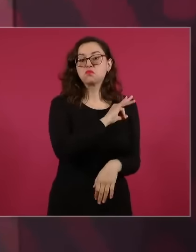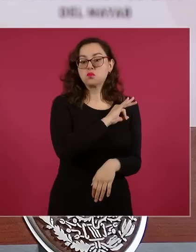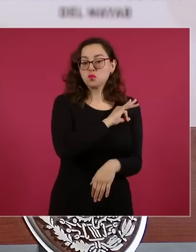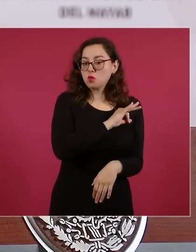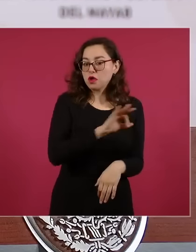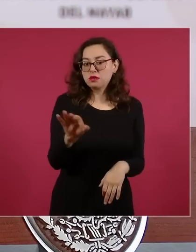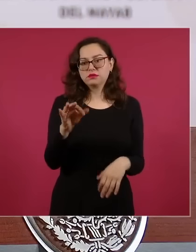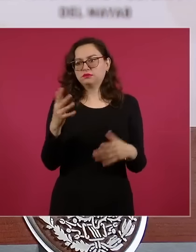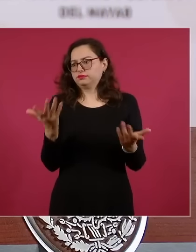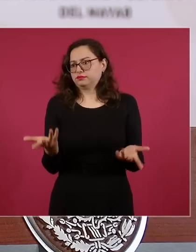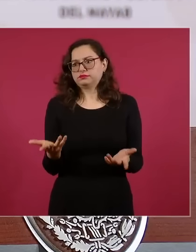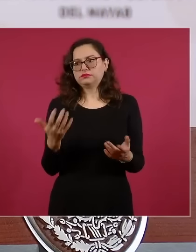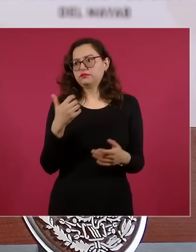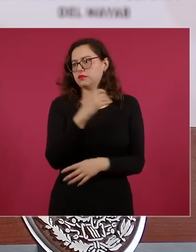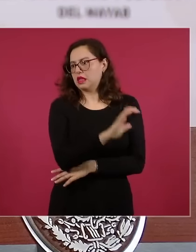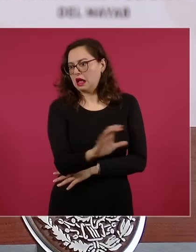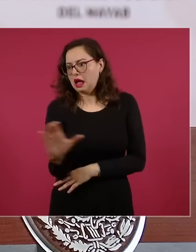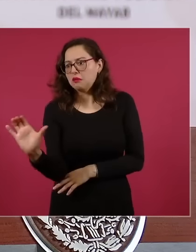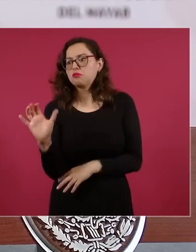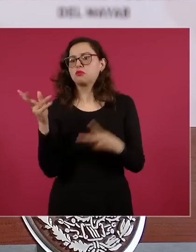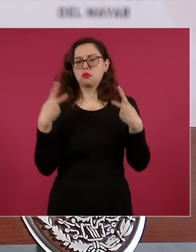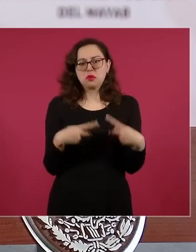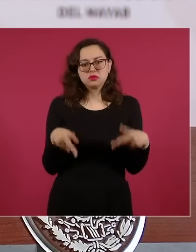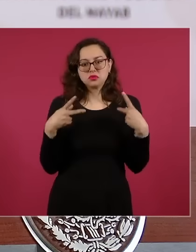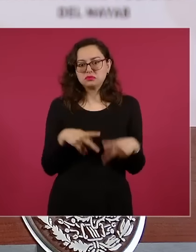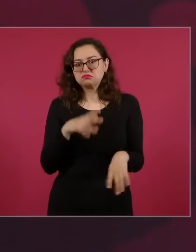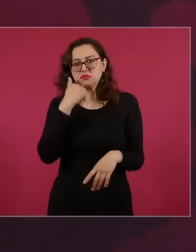pequeños propietarios de todo México.